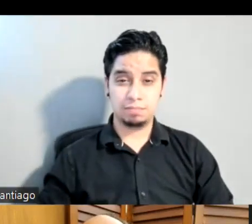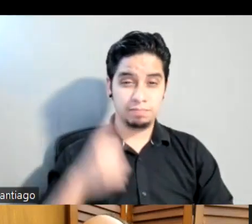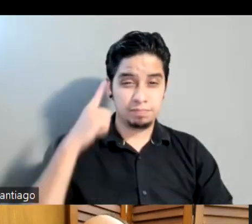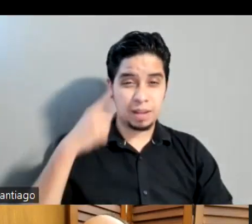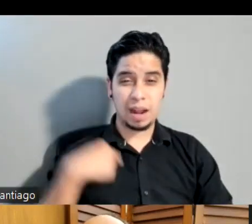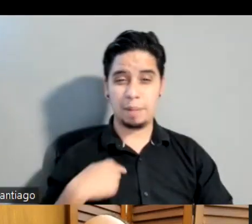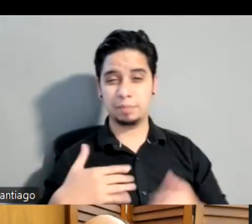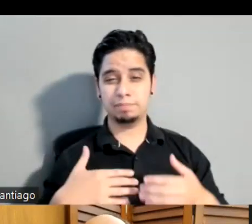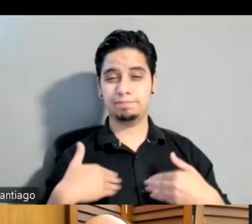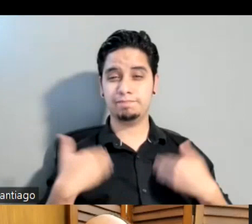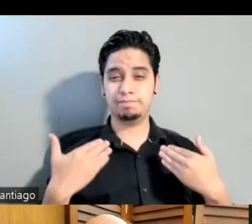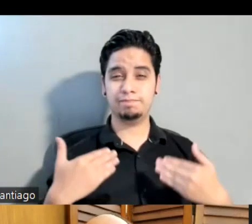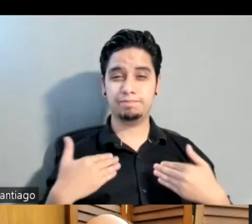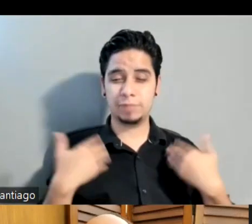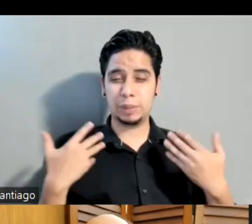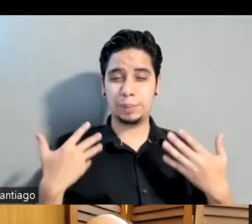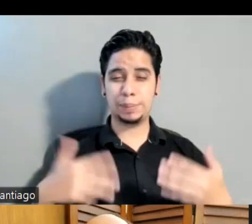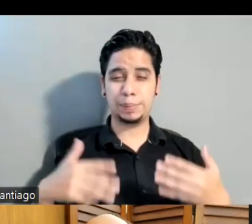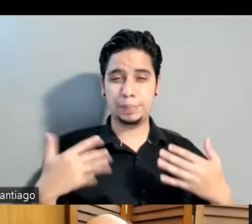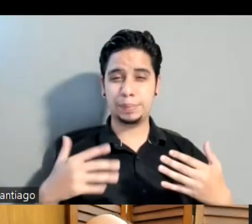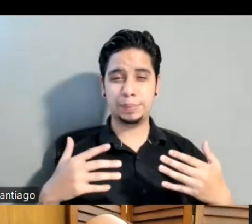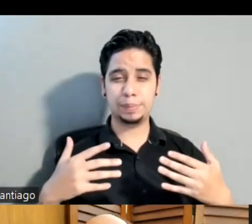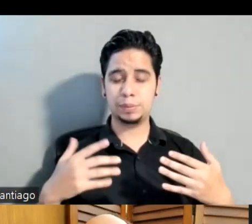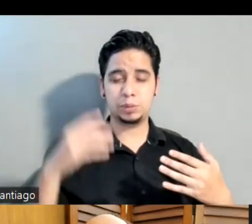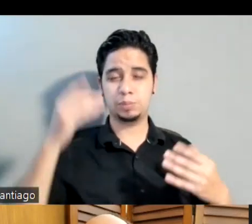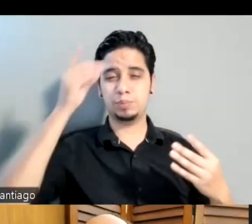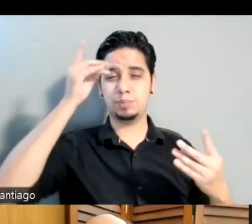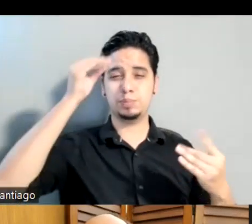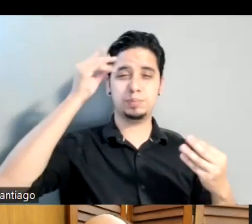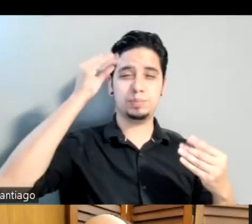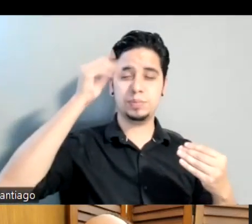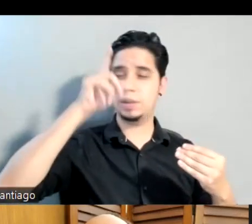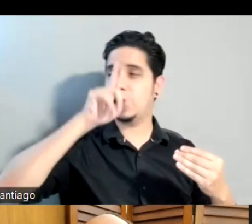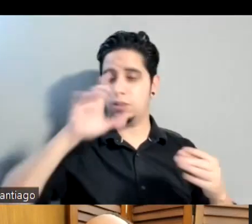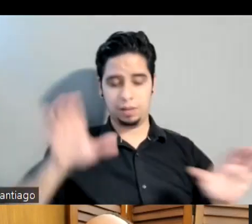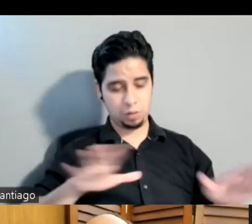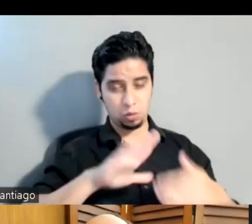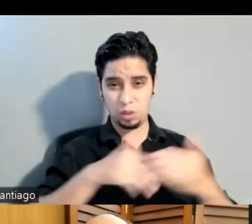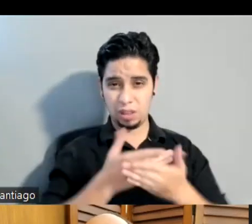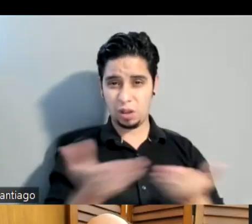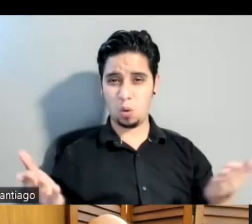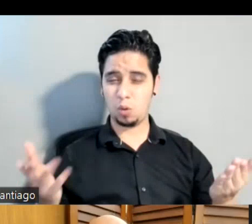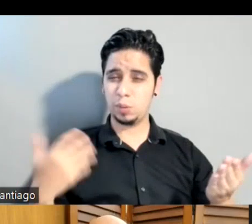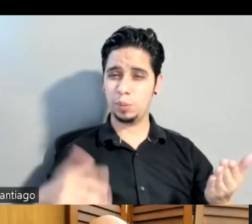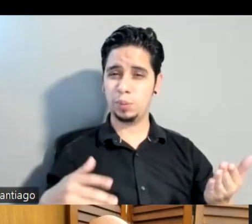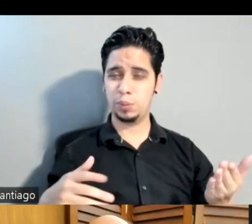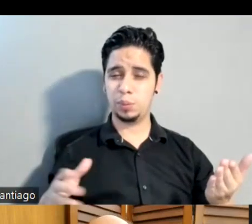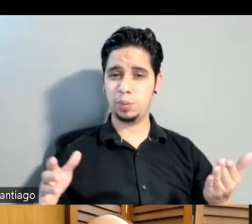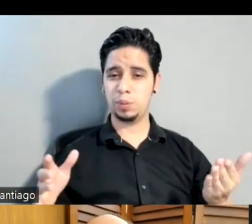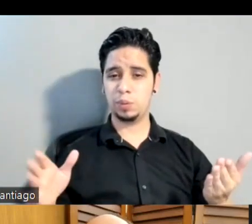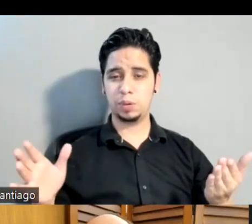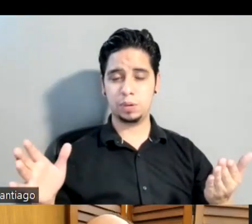es alucinante estar ahí como pensando yo, ay madre, yo estoy haciendo todo esto. Y al